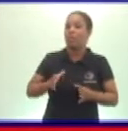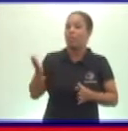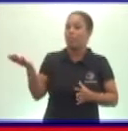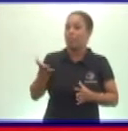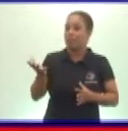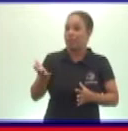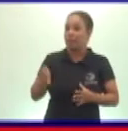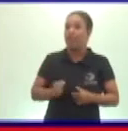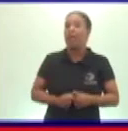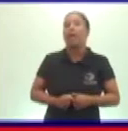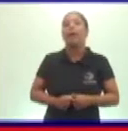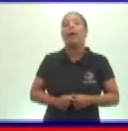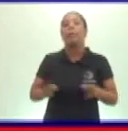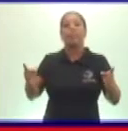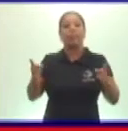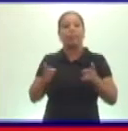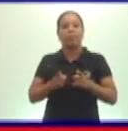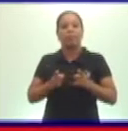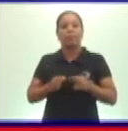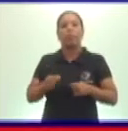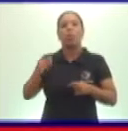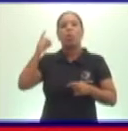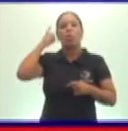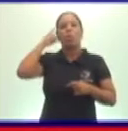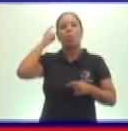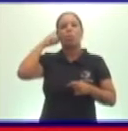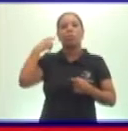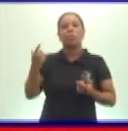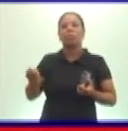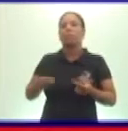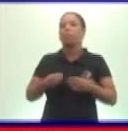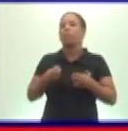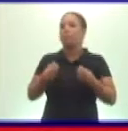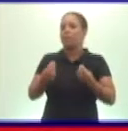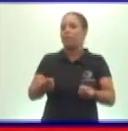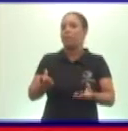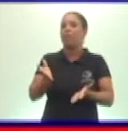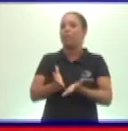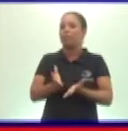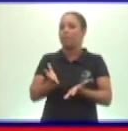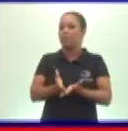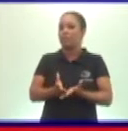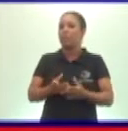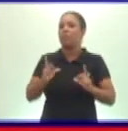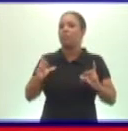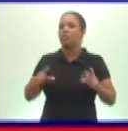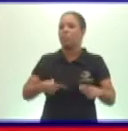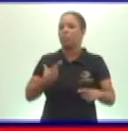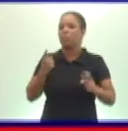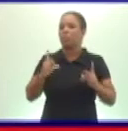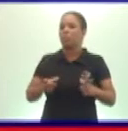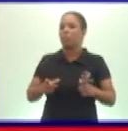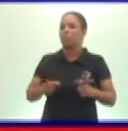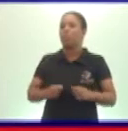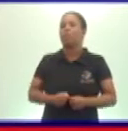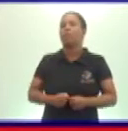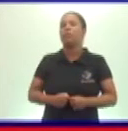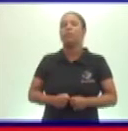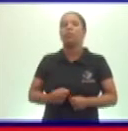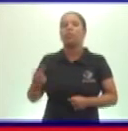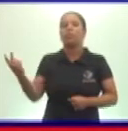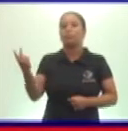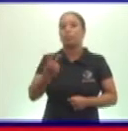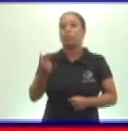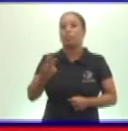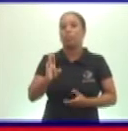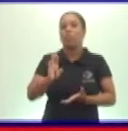manera elemental, los conocimientos que van a impartirse en la asignatura. Ustedes van a necesitar 2 textos esenciales.